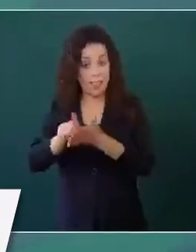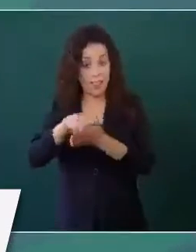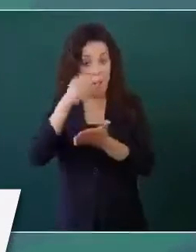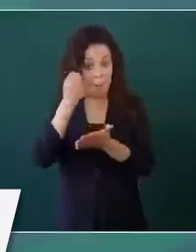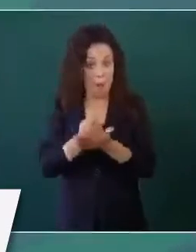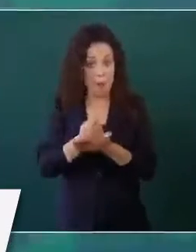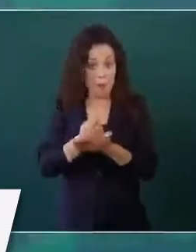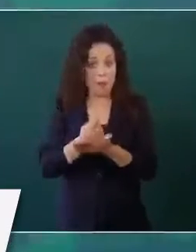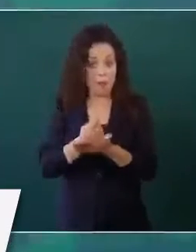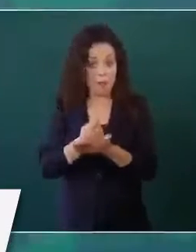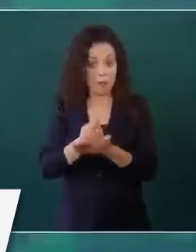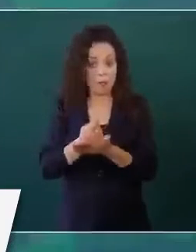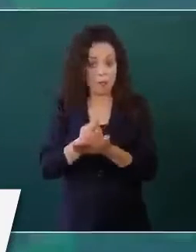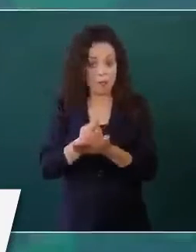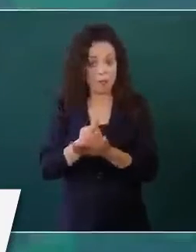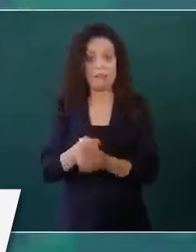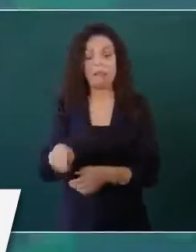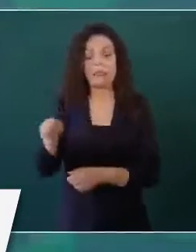Él le dio continuidad